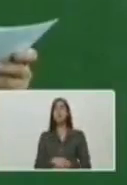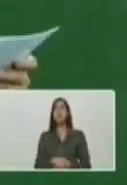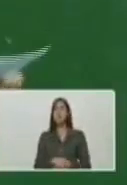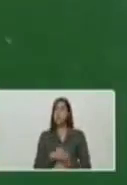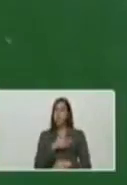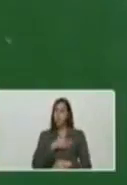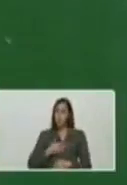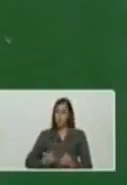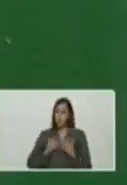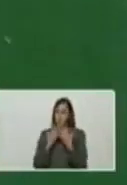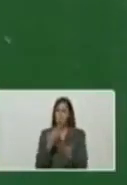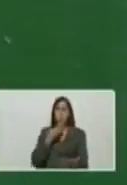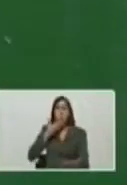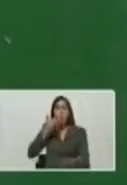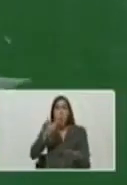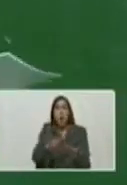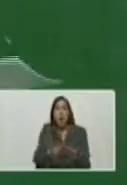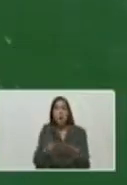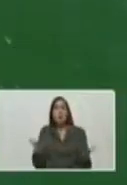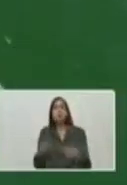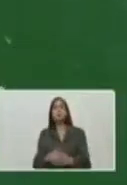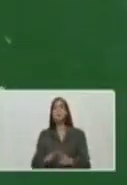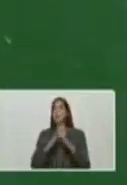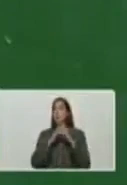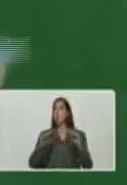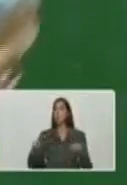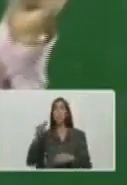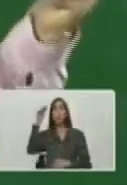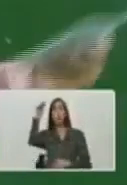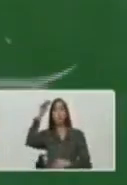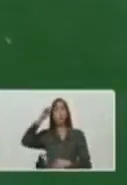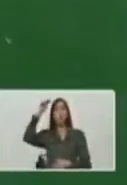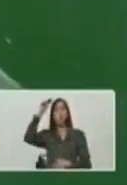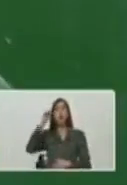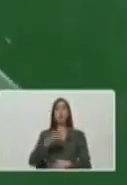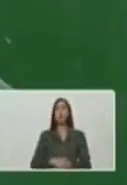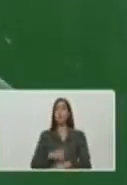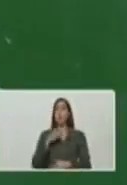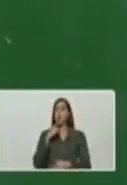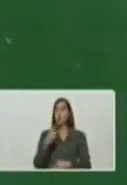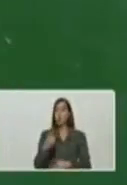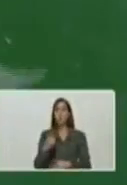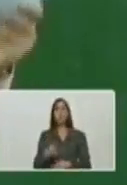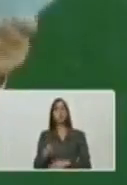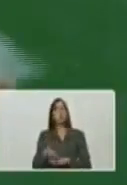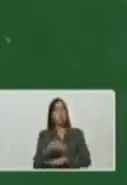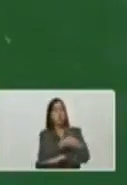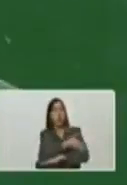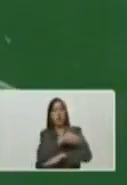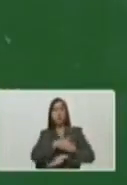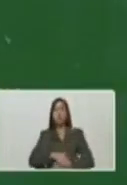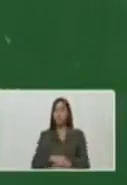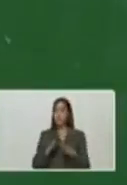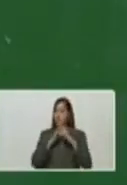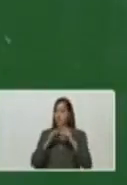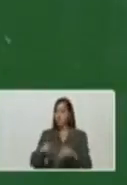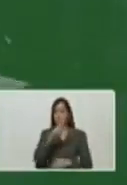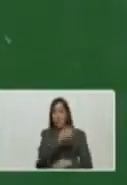mi agradecimiento a todos los maestros, como usted lo ha significado, a todo el personal